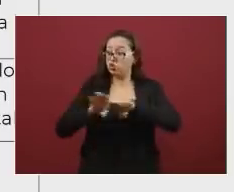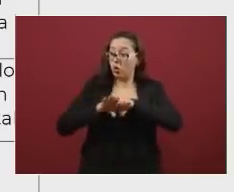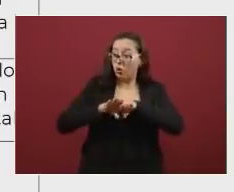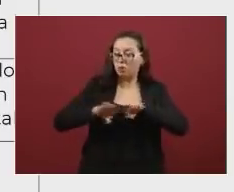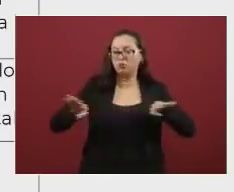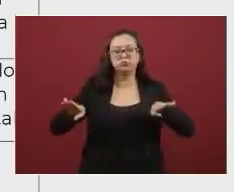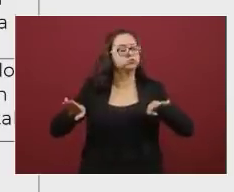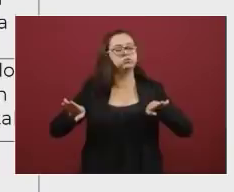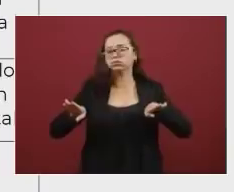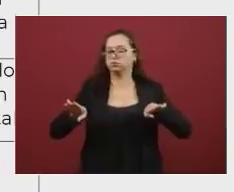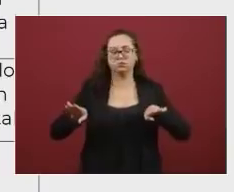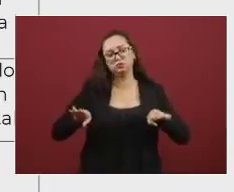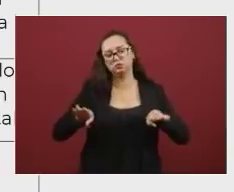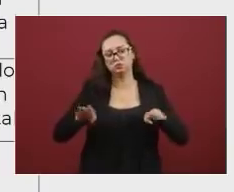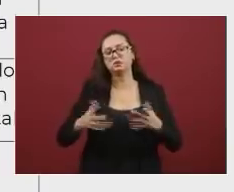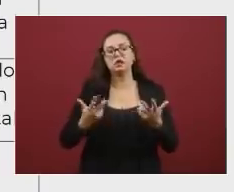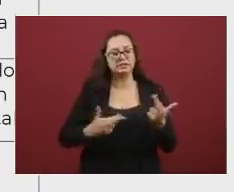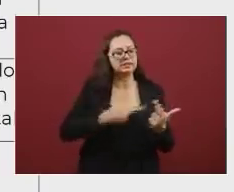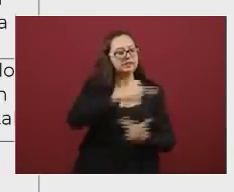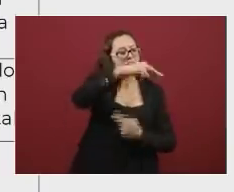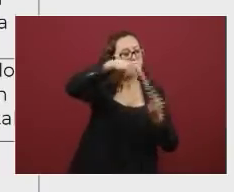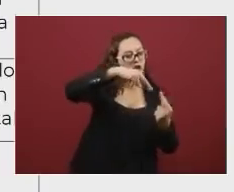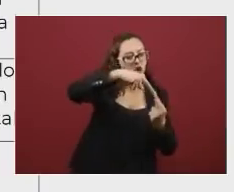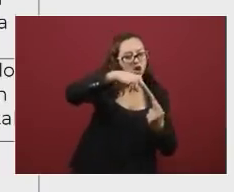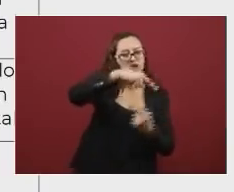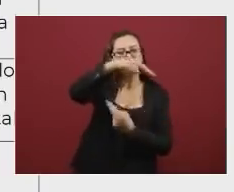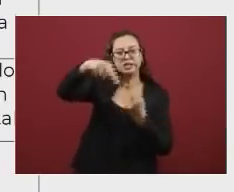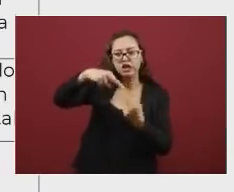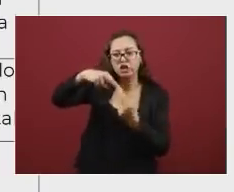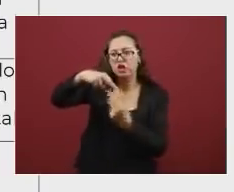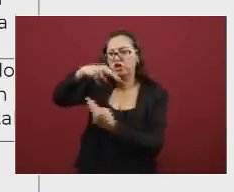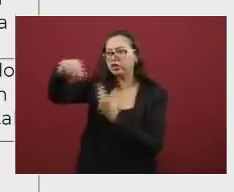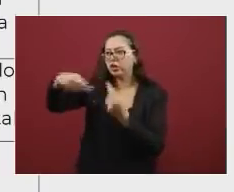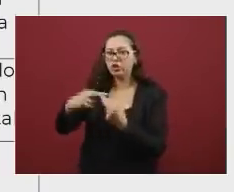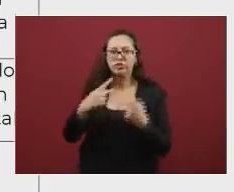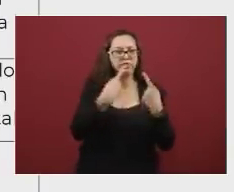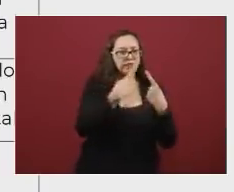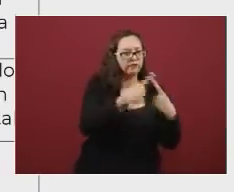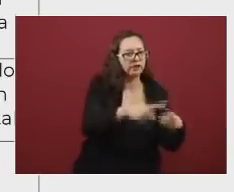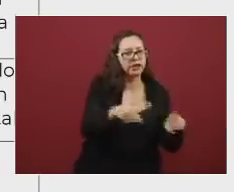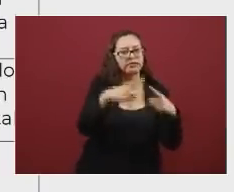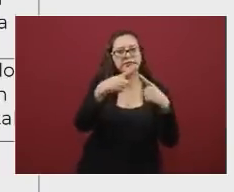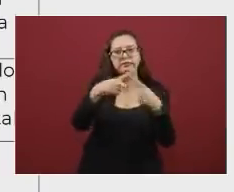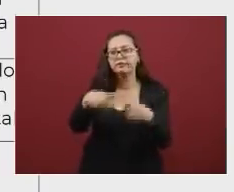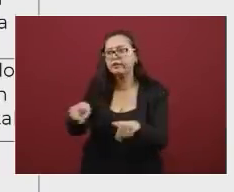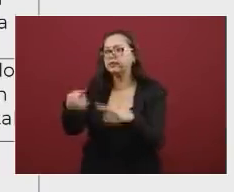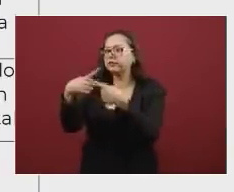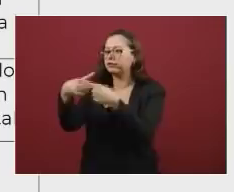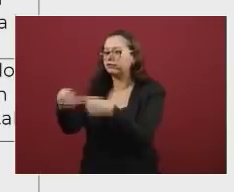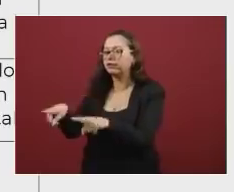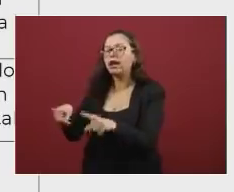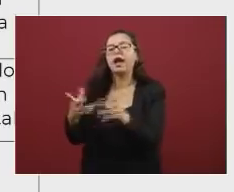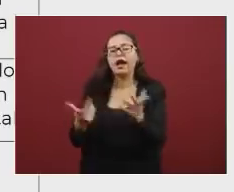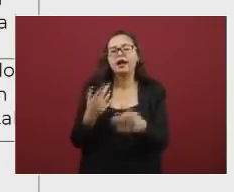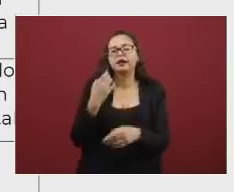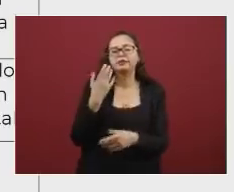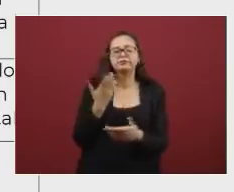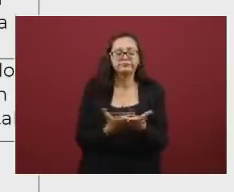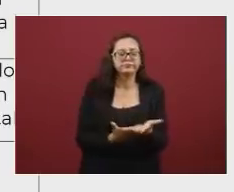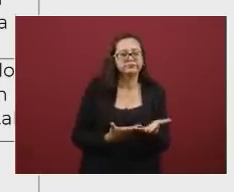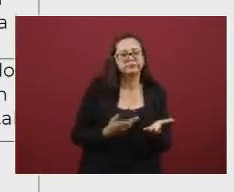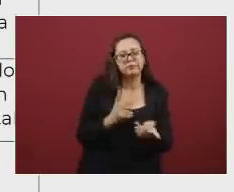homogeneización, sino al contrario, un enfoque regional en donde se puedan expresar las diferentes regiones. Hay muchas